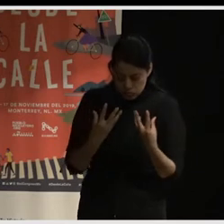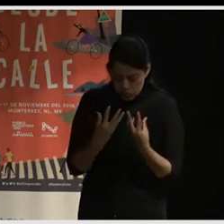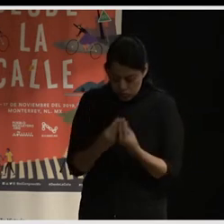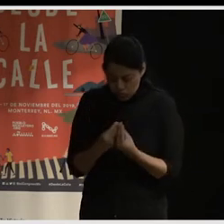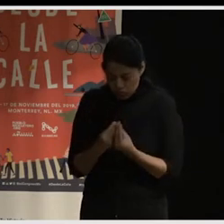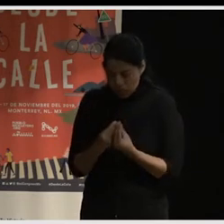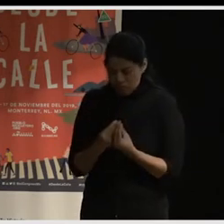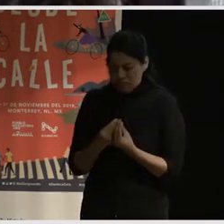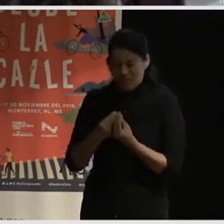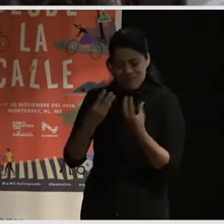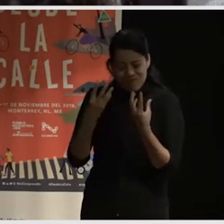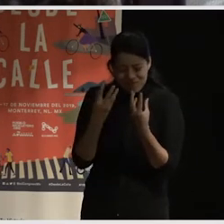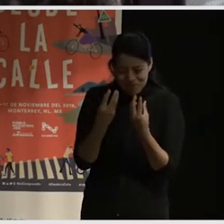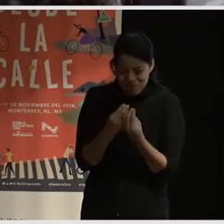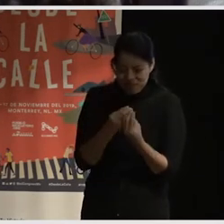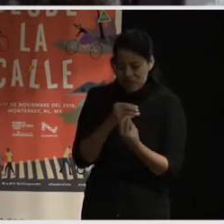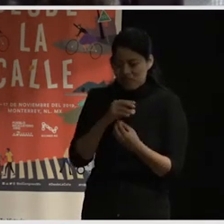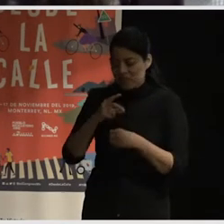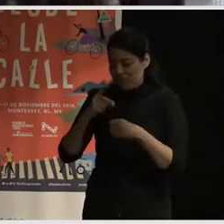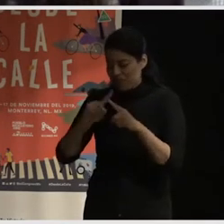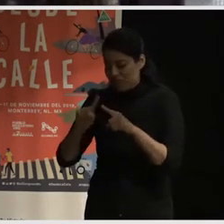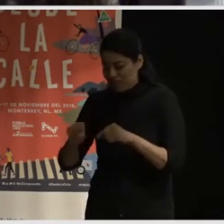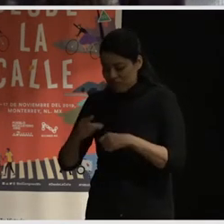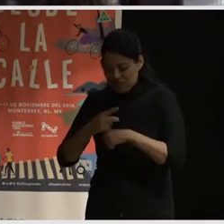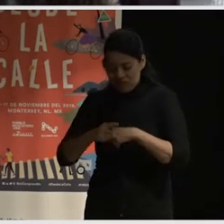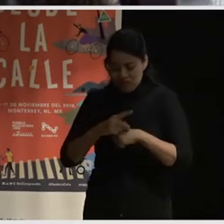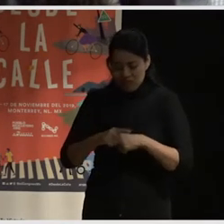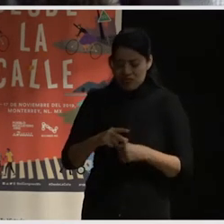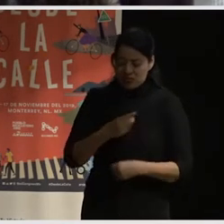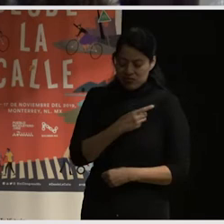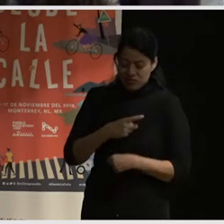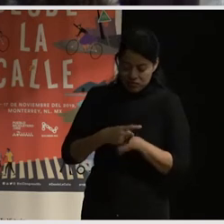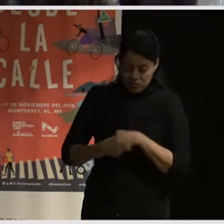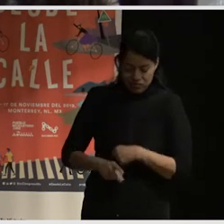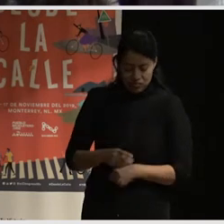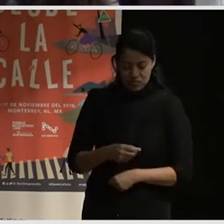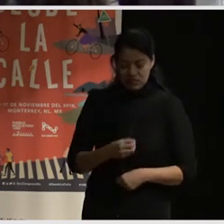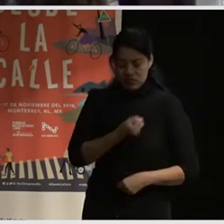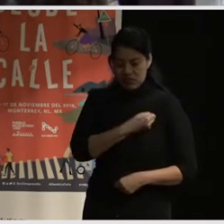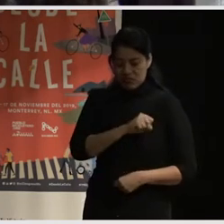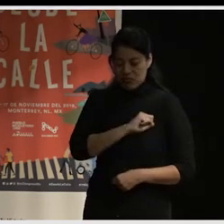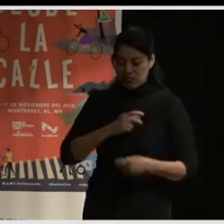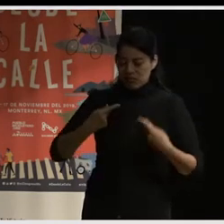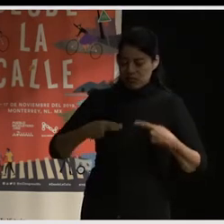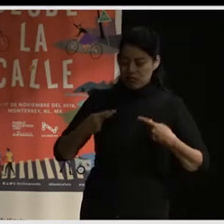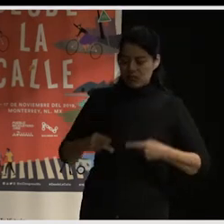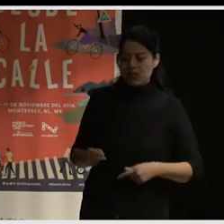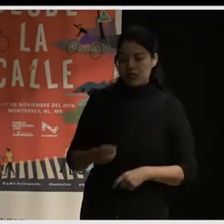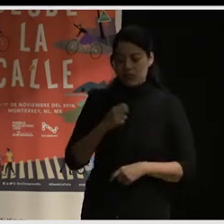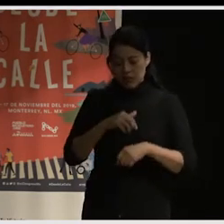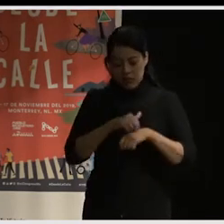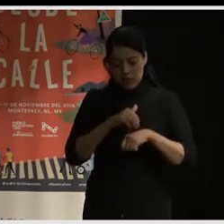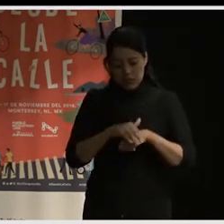contaminantes pues están dañando la salud de las personas allí el dato